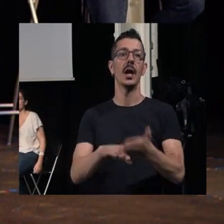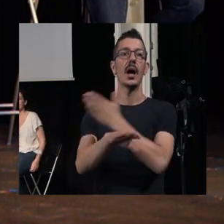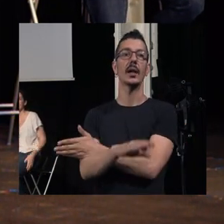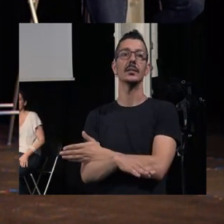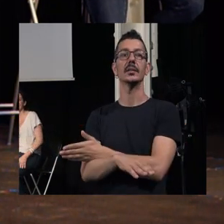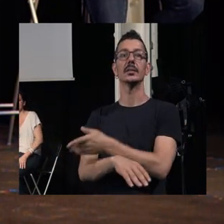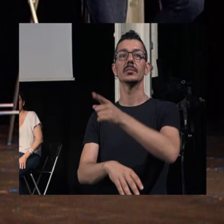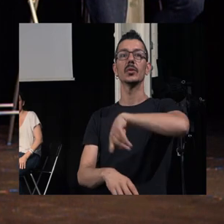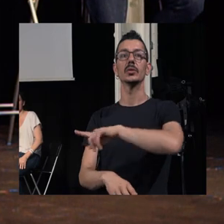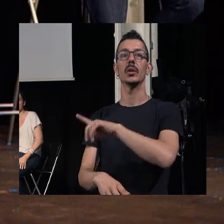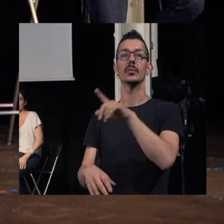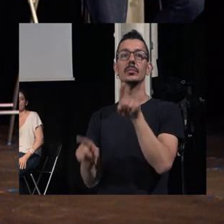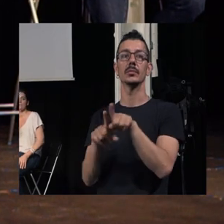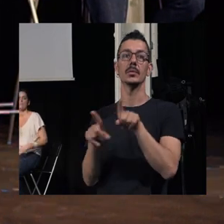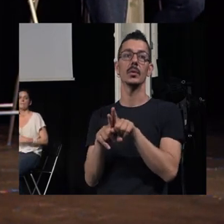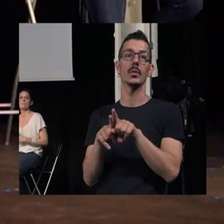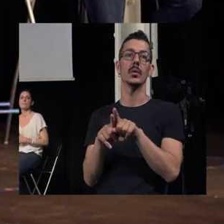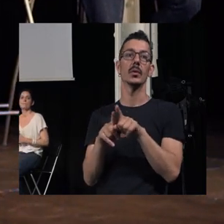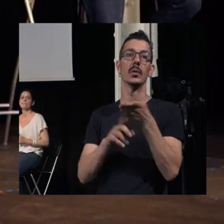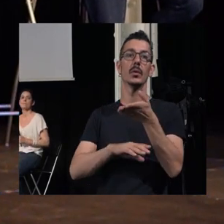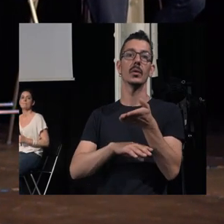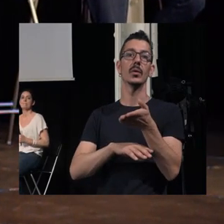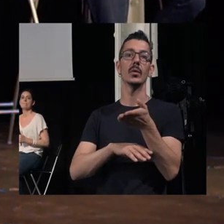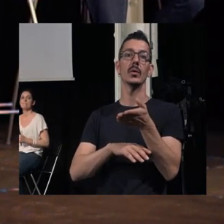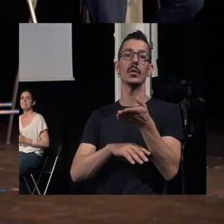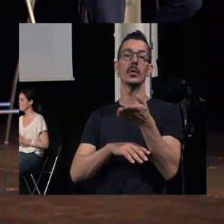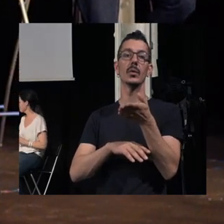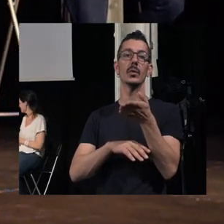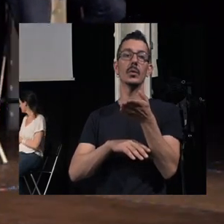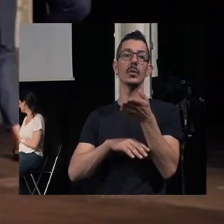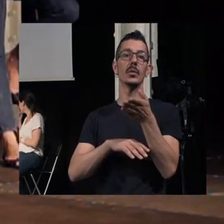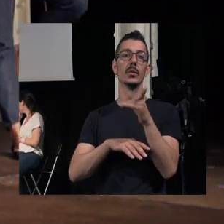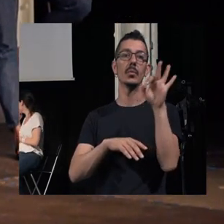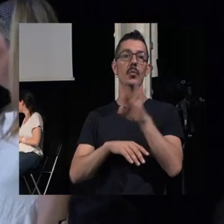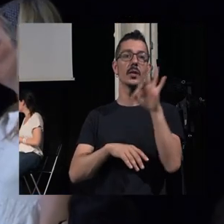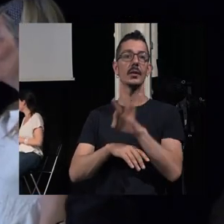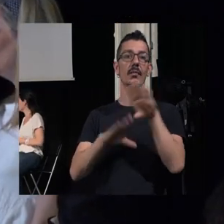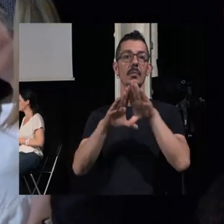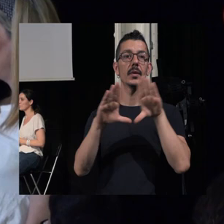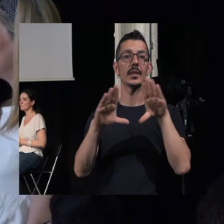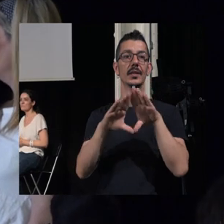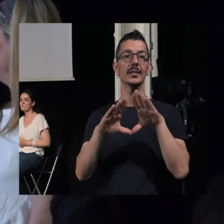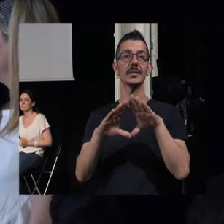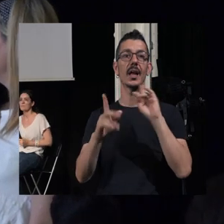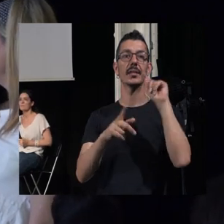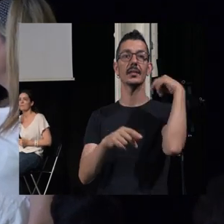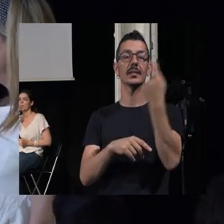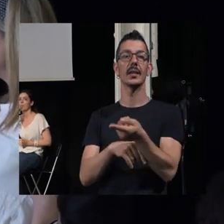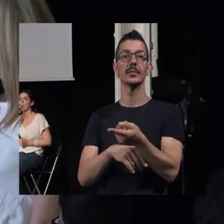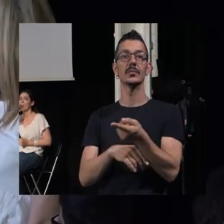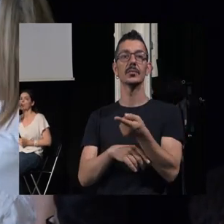Pedíais una puta feminista, bueno, aquí hay por lo menos una, no sé si hay más, pero por lo menos hay una, luego habrá más